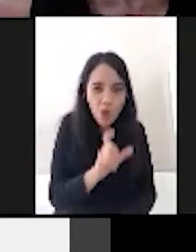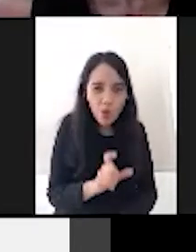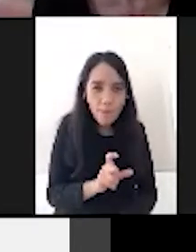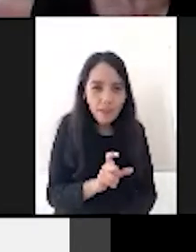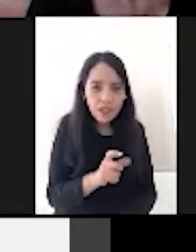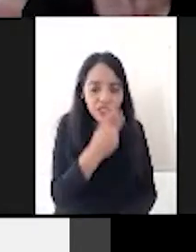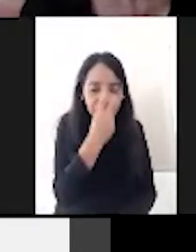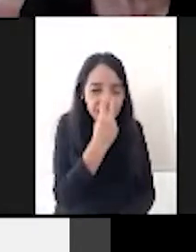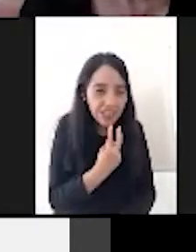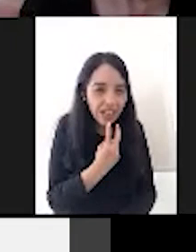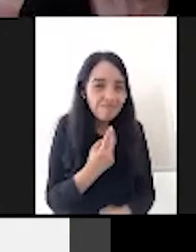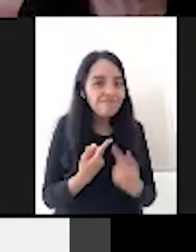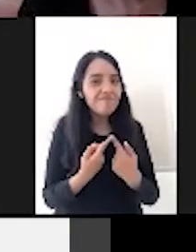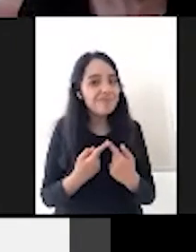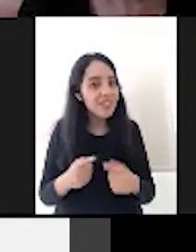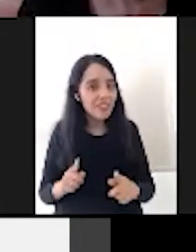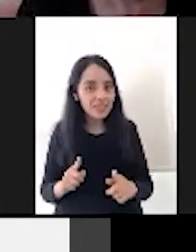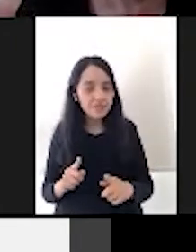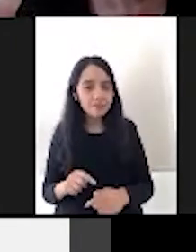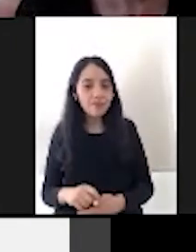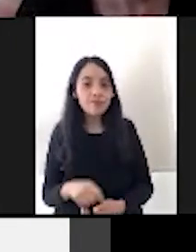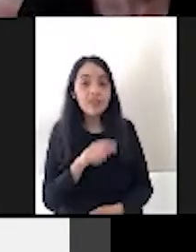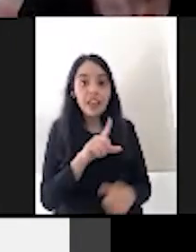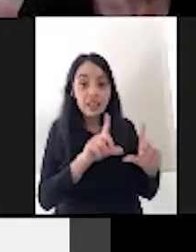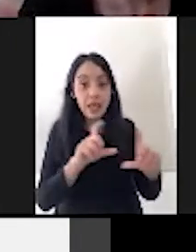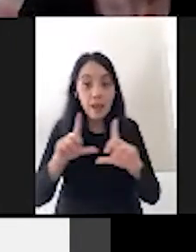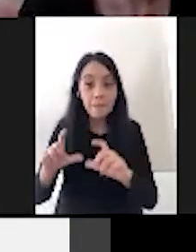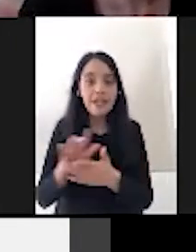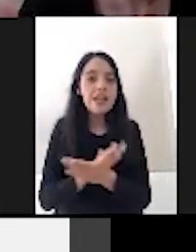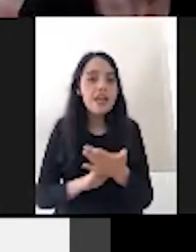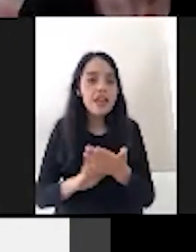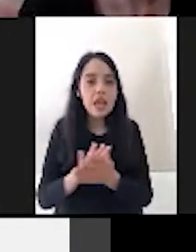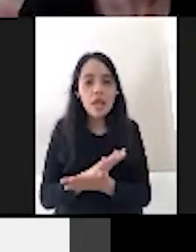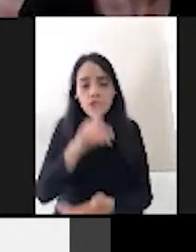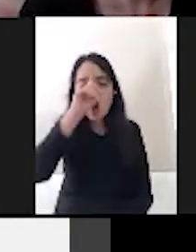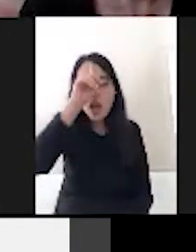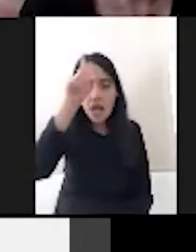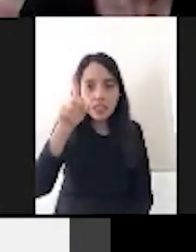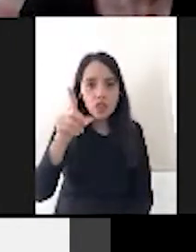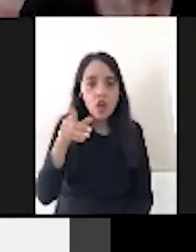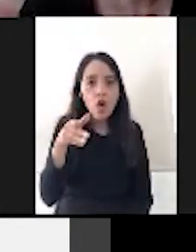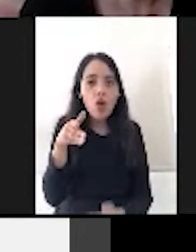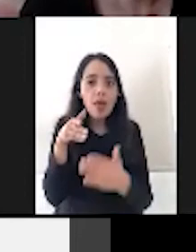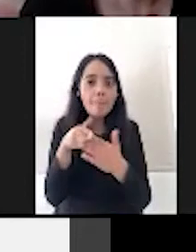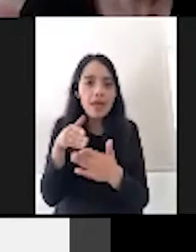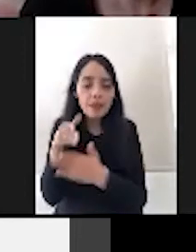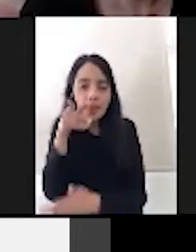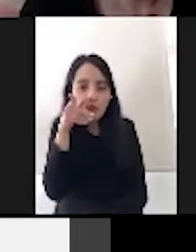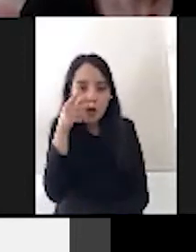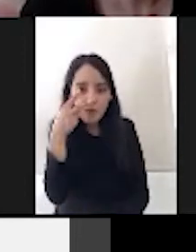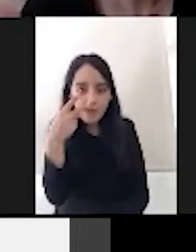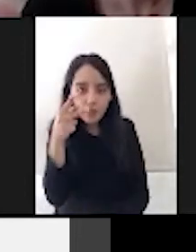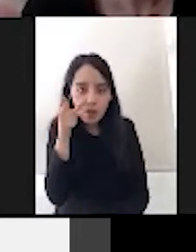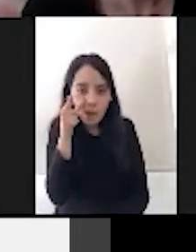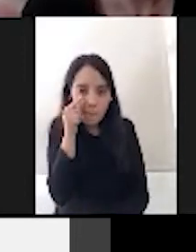ceguera, ¿no? En estas imágenes se observan dos ejemplos clásicos de impedimento visual moderado o severo. A la izquierda vemos cómo ve una persona